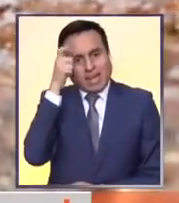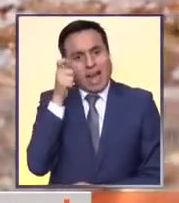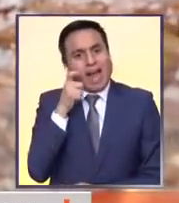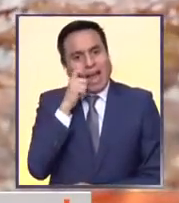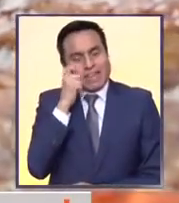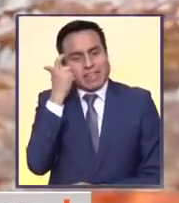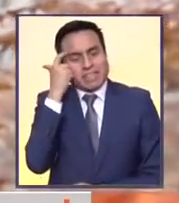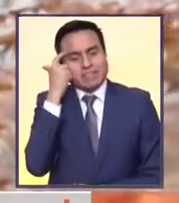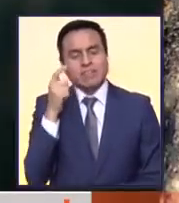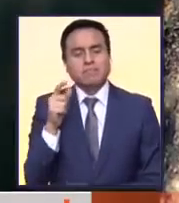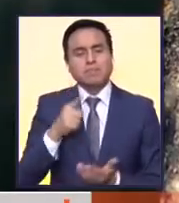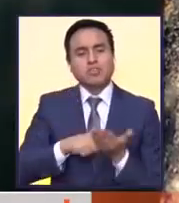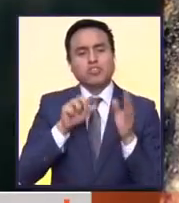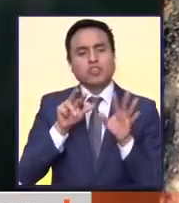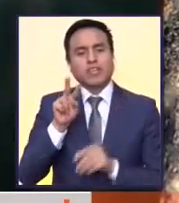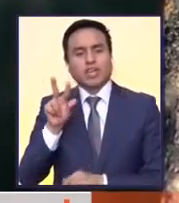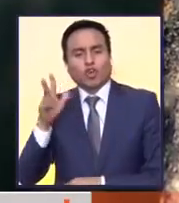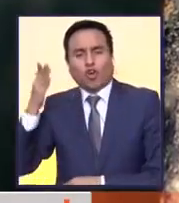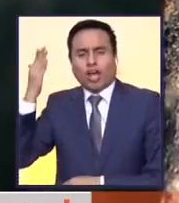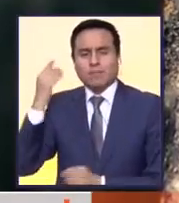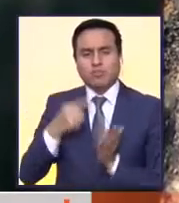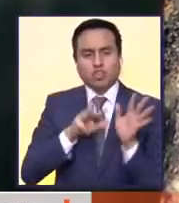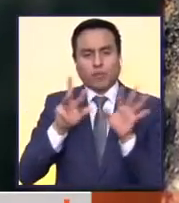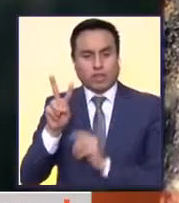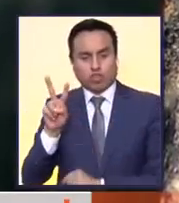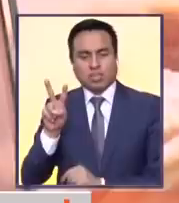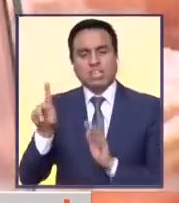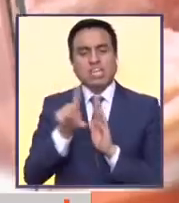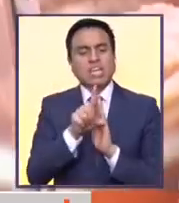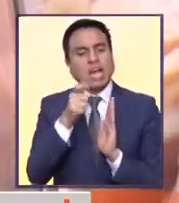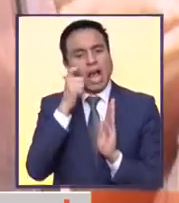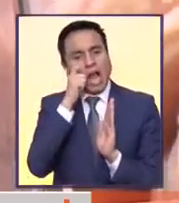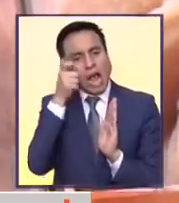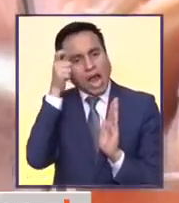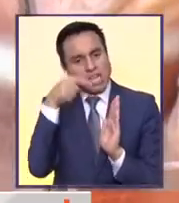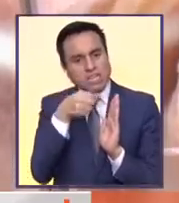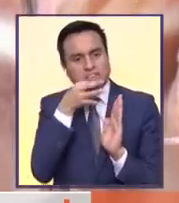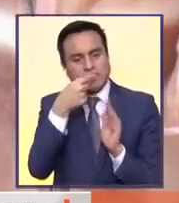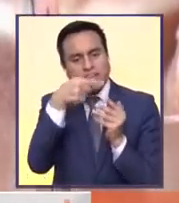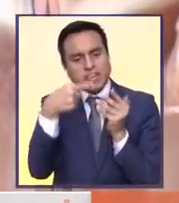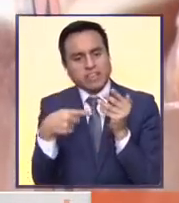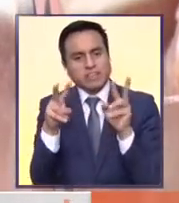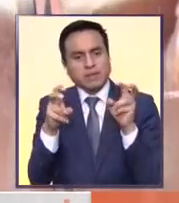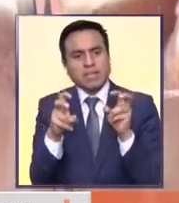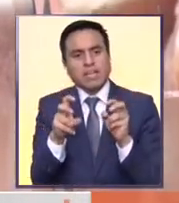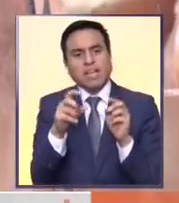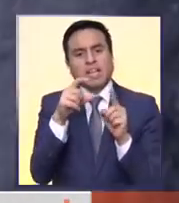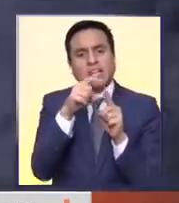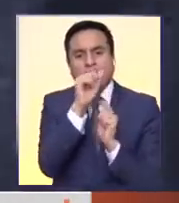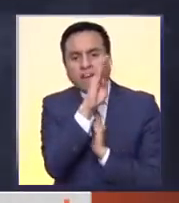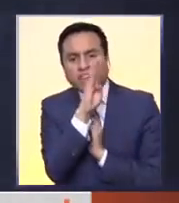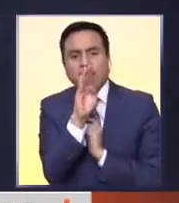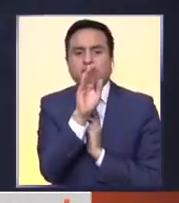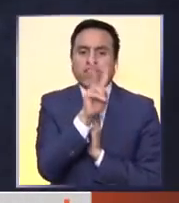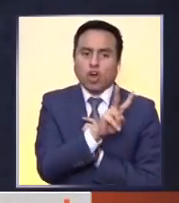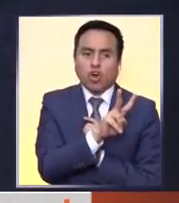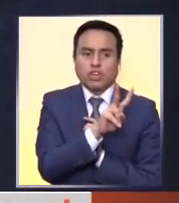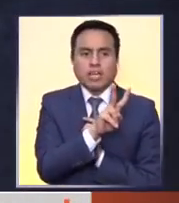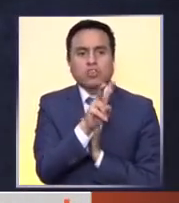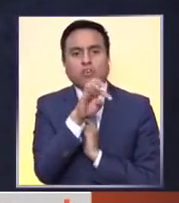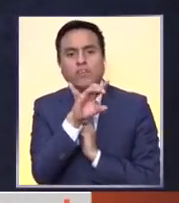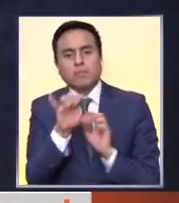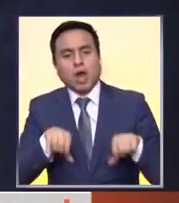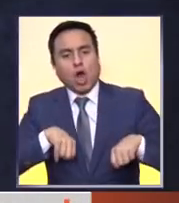Desde 1992, la ley de la carne estableció una tipificación con distintas categorías, con letras. Desde la B corta, novillos más jóvenes,